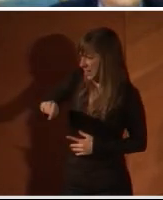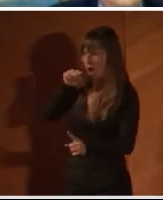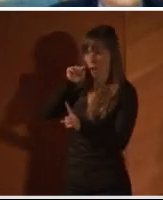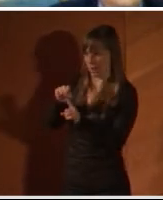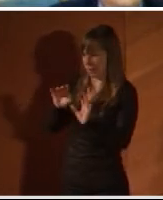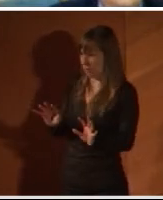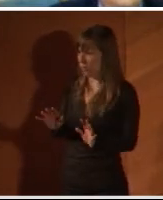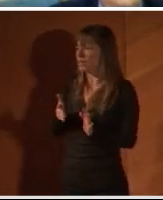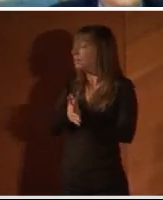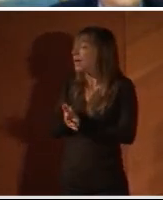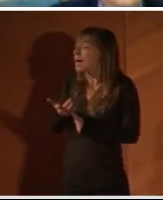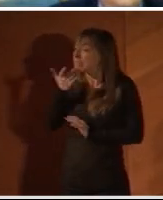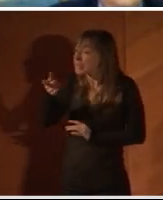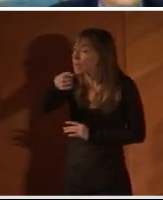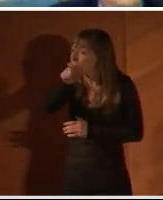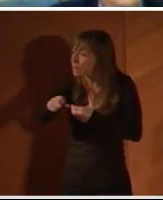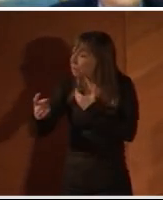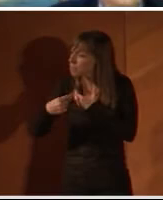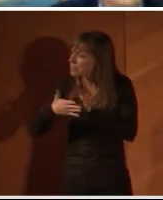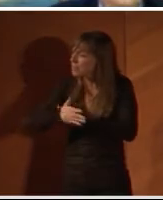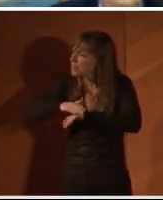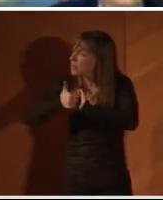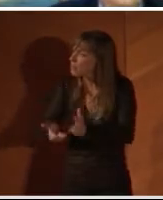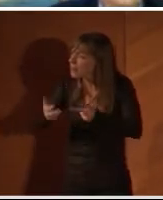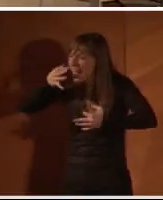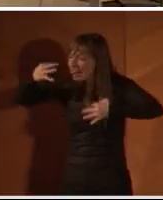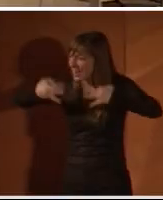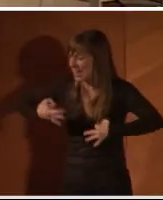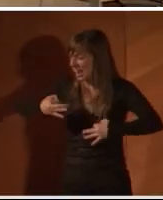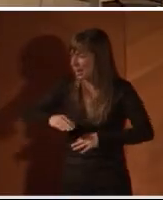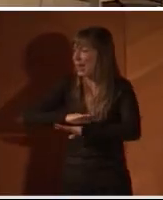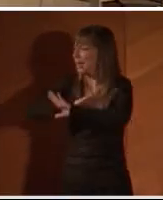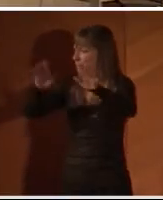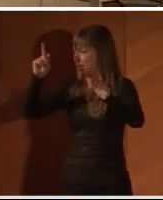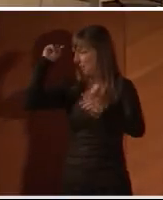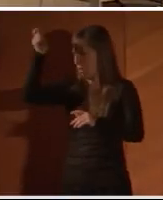participativa, una democracia real. Con esto me despido. Un saludo desde Calviá.